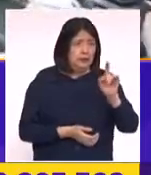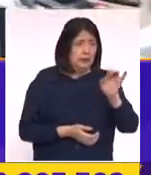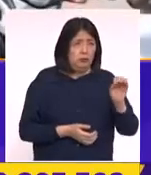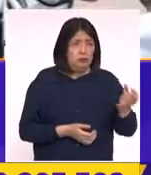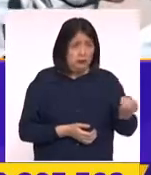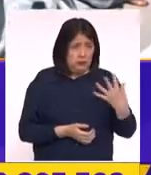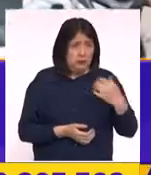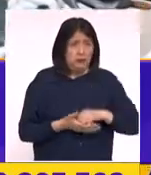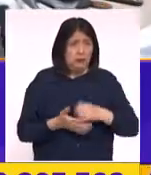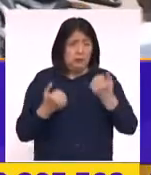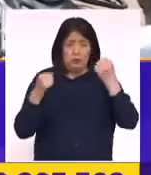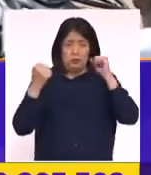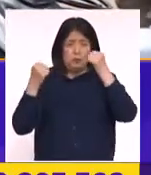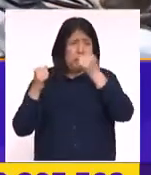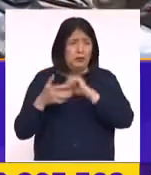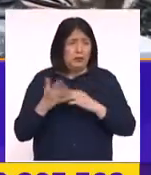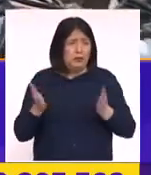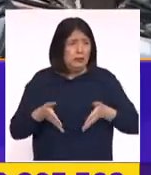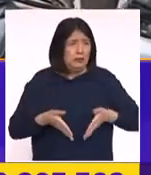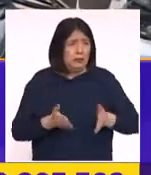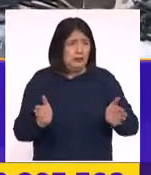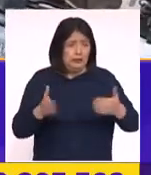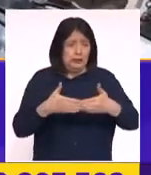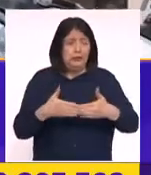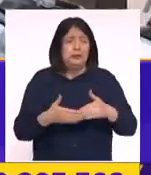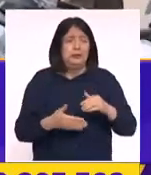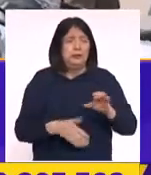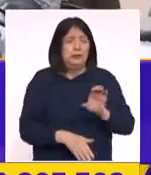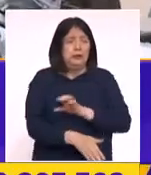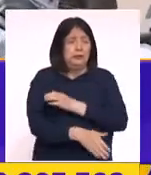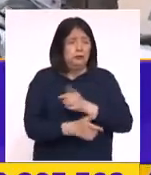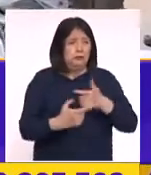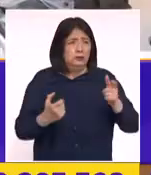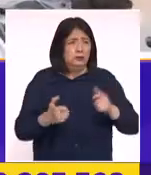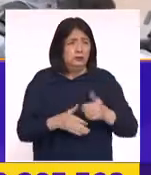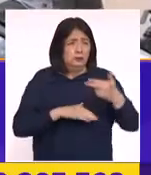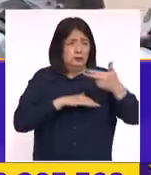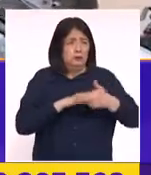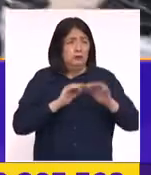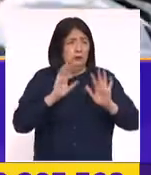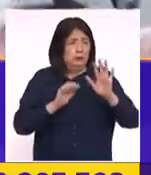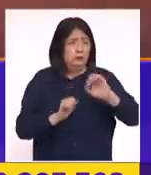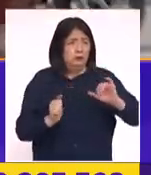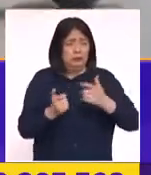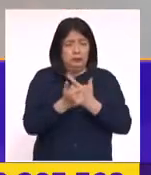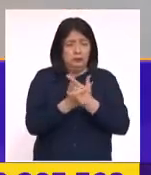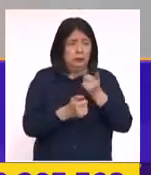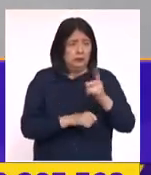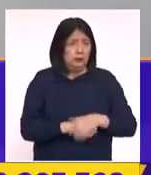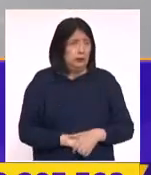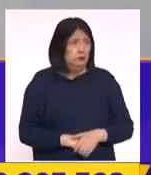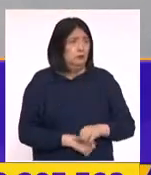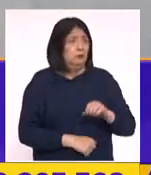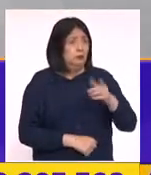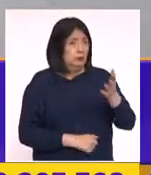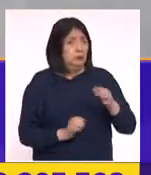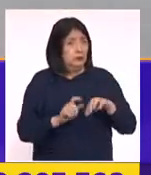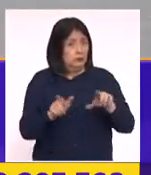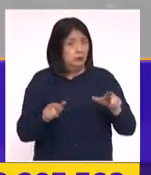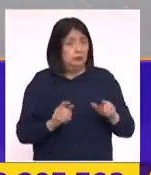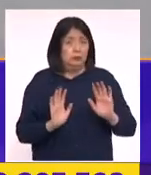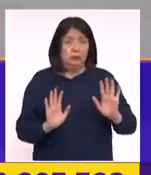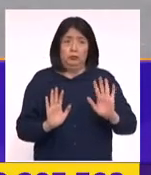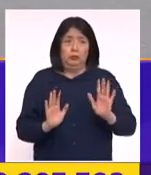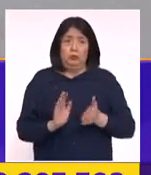pone, paro de transportistas, cierran avenida Canto Grande, altura del paradero 10 en San Juan del Urigancho. Si están por esas zonas,